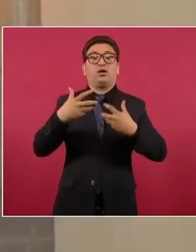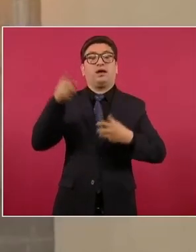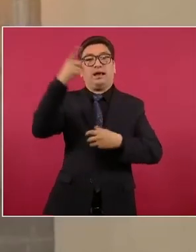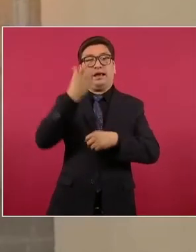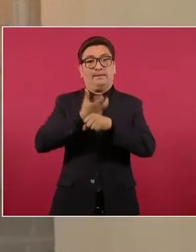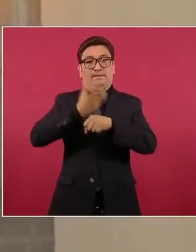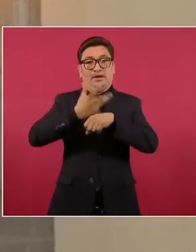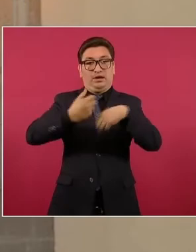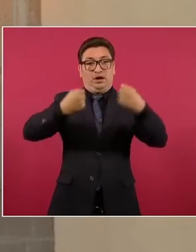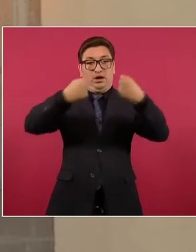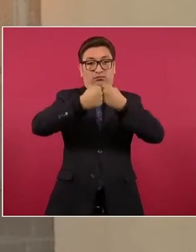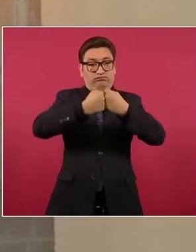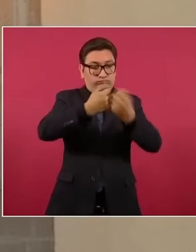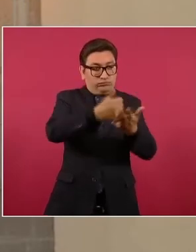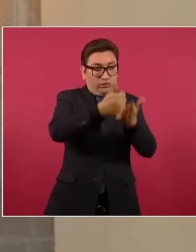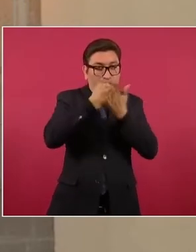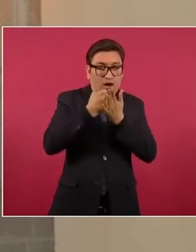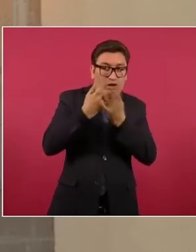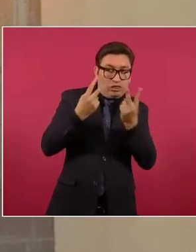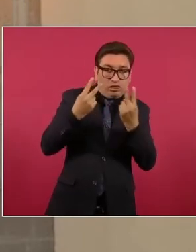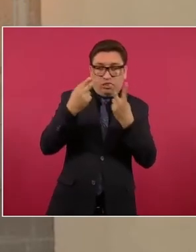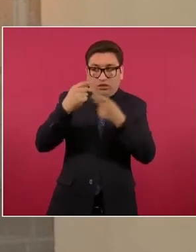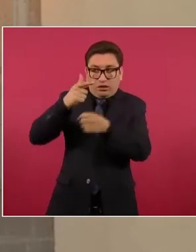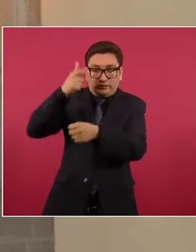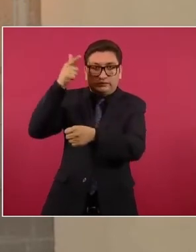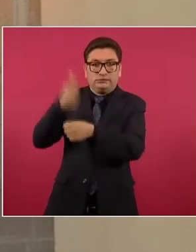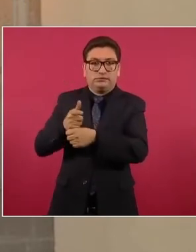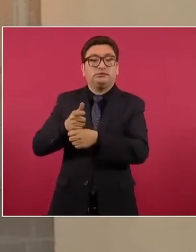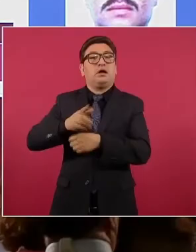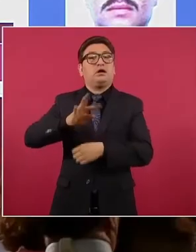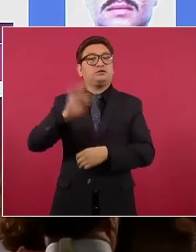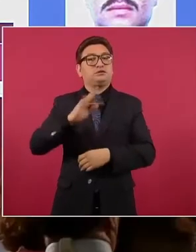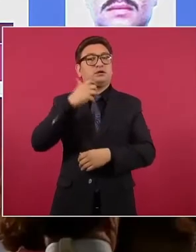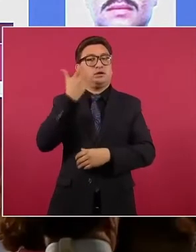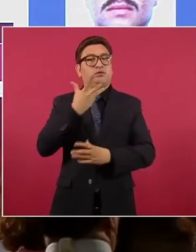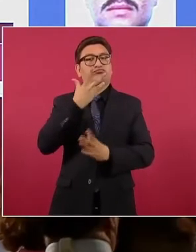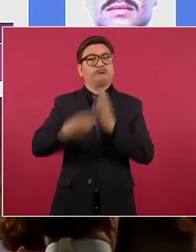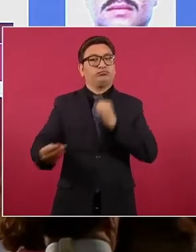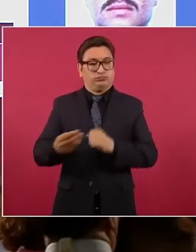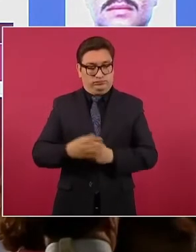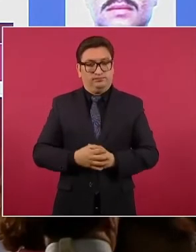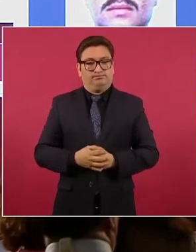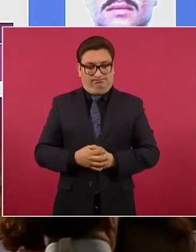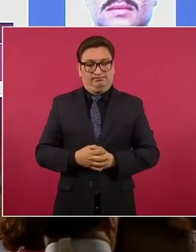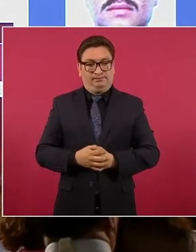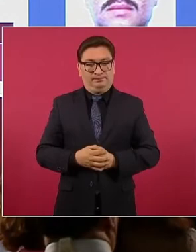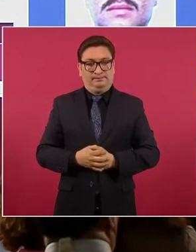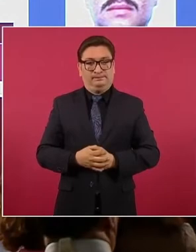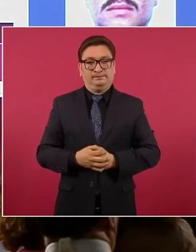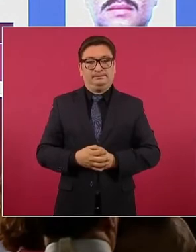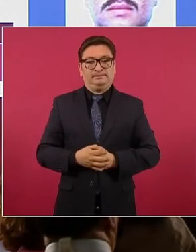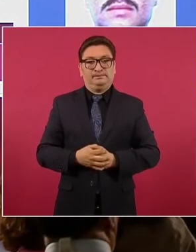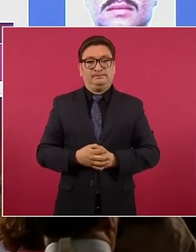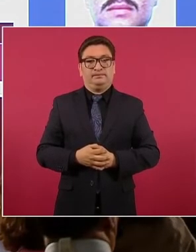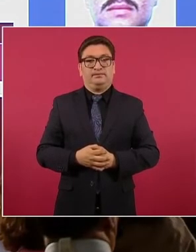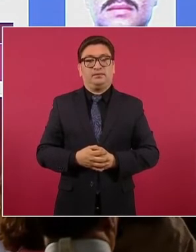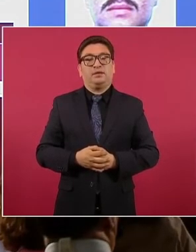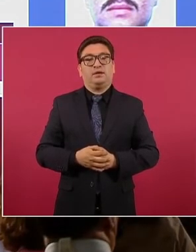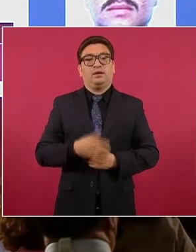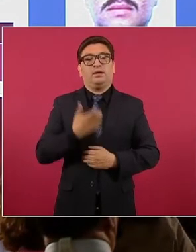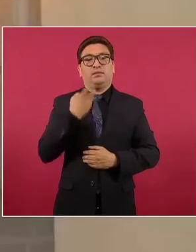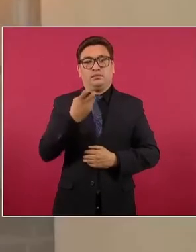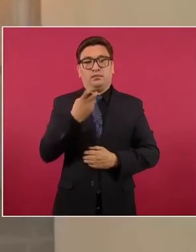para coadyuvar en la localización y detención de este sujeto. Queremos